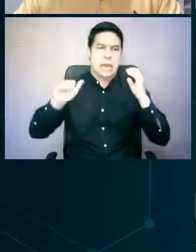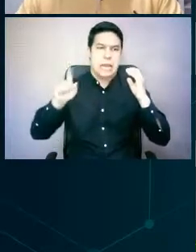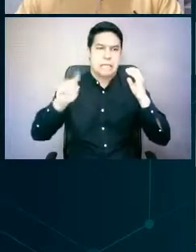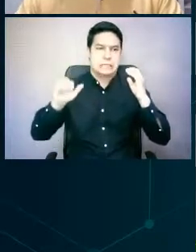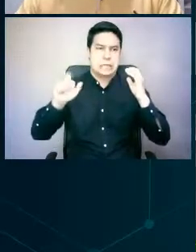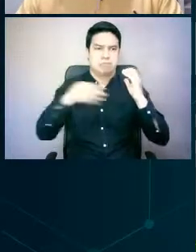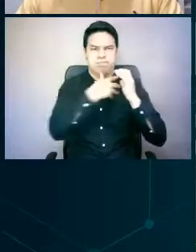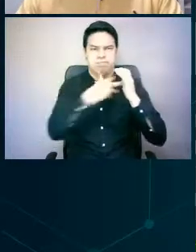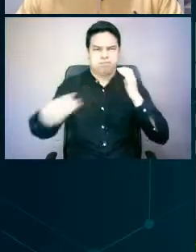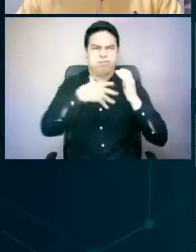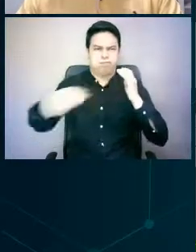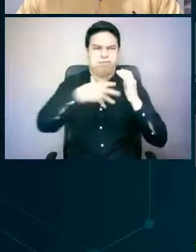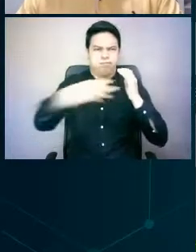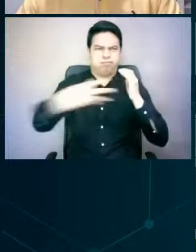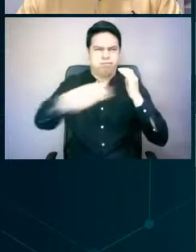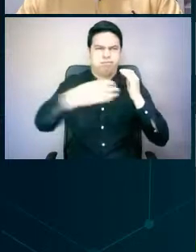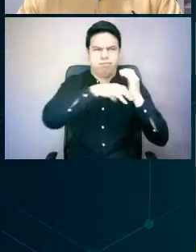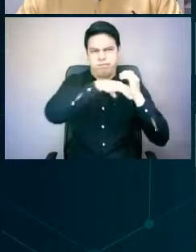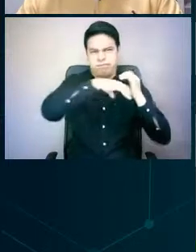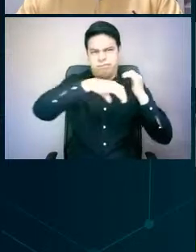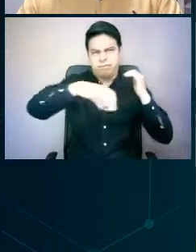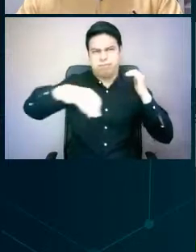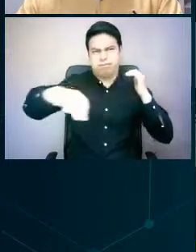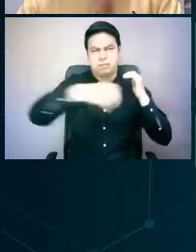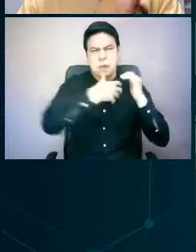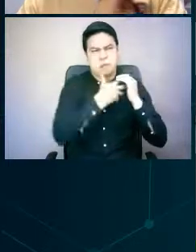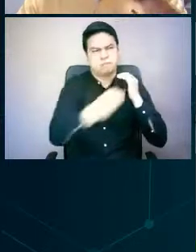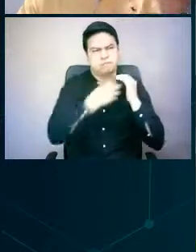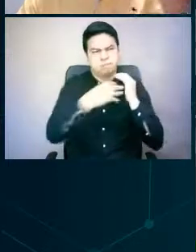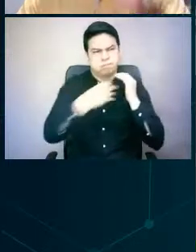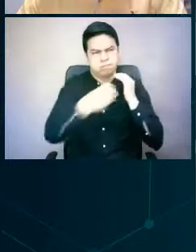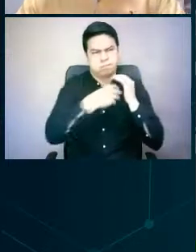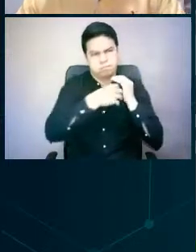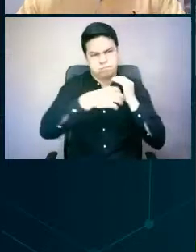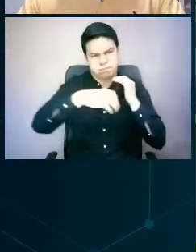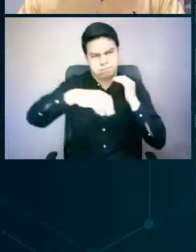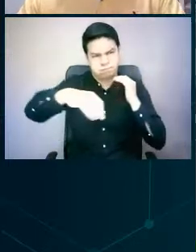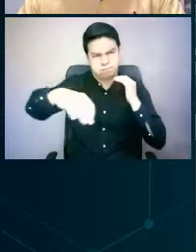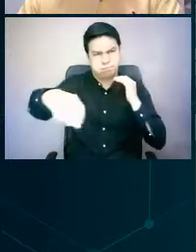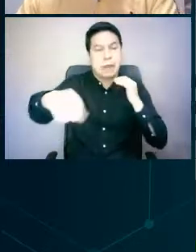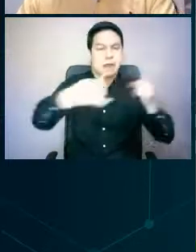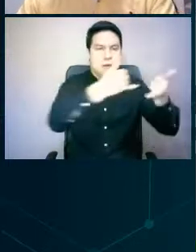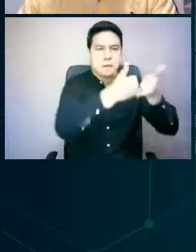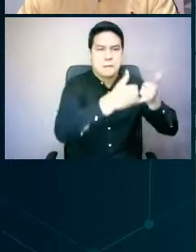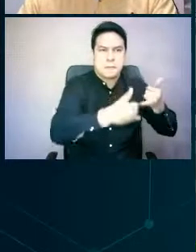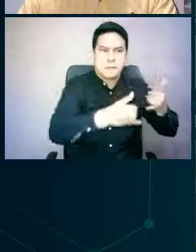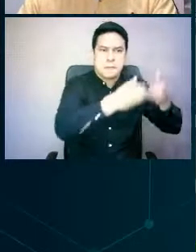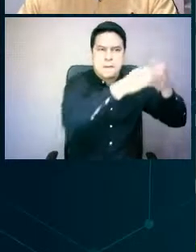en donde están los datos, en forma de bits, que se transmiten por toda la red.